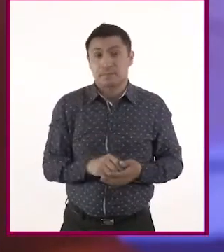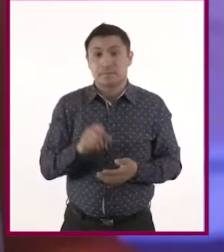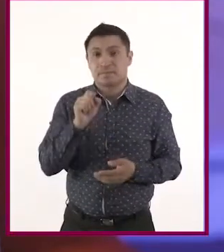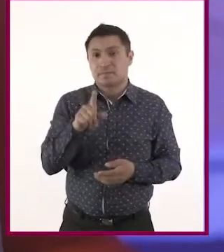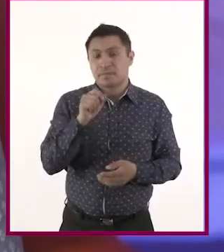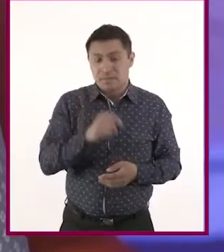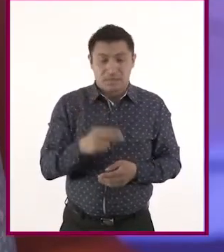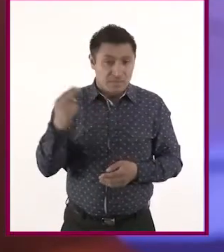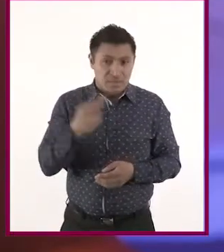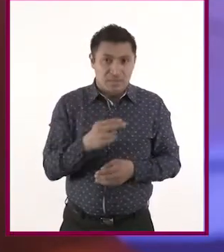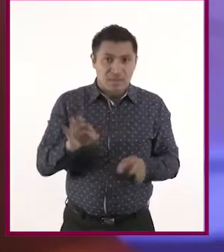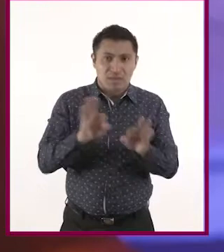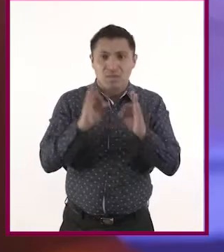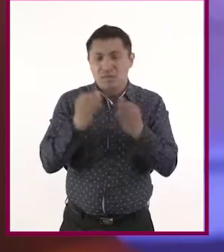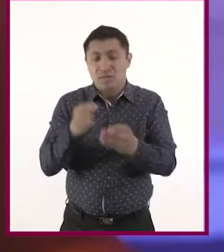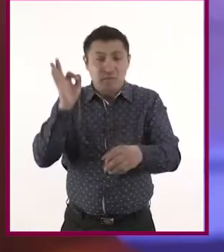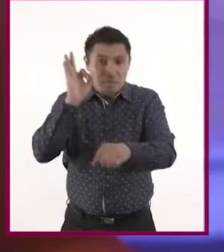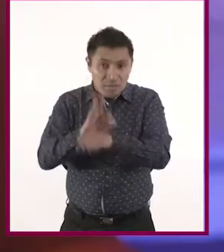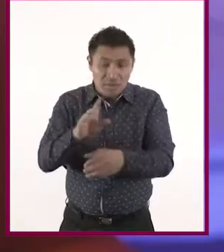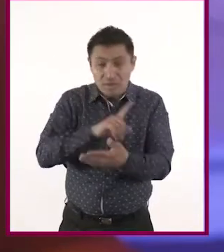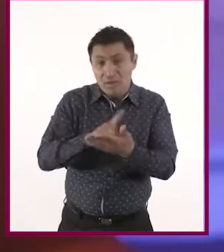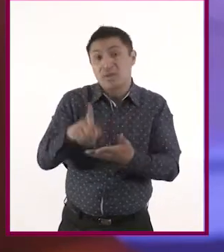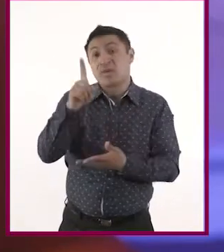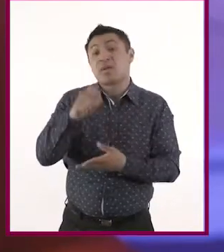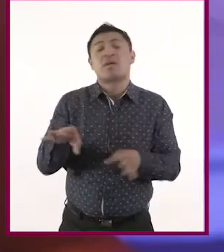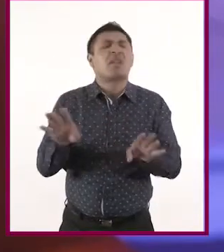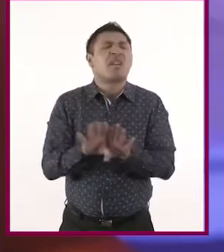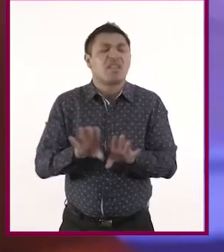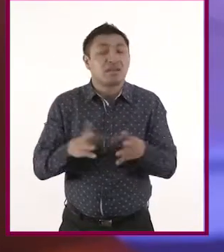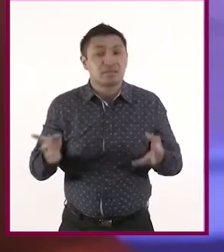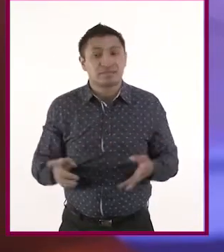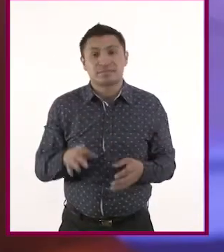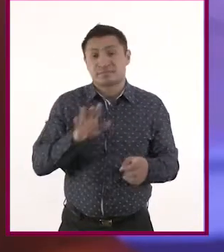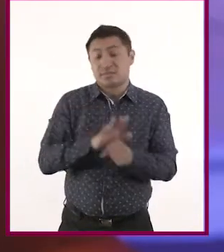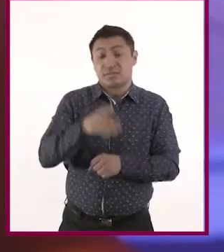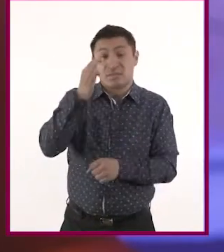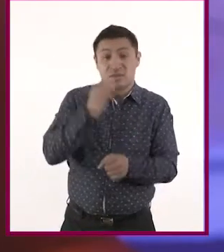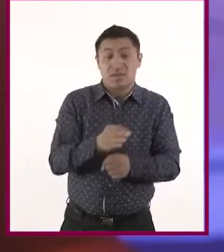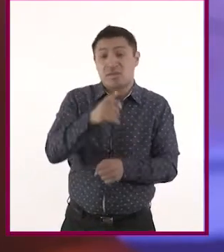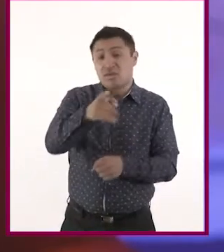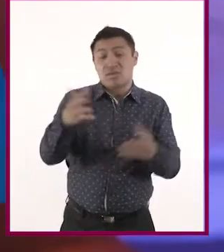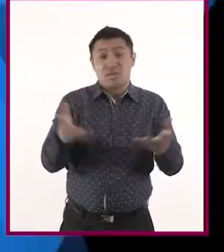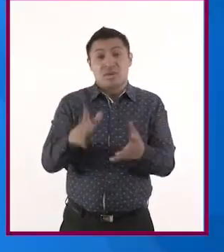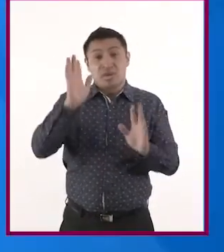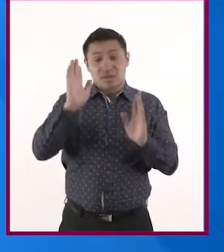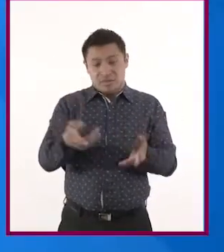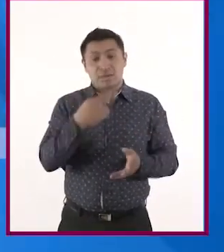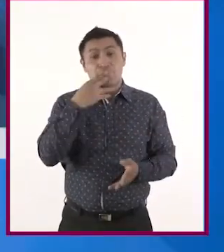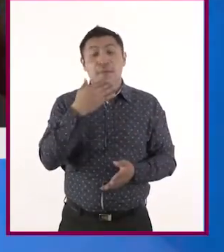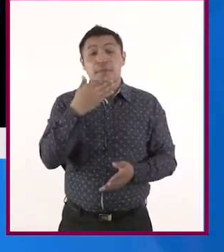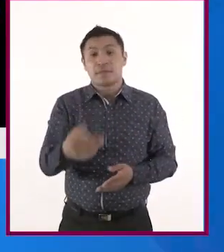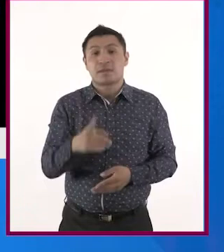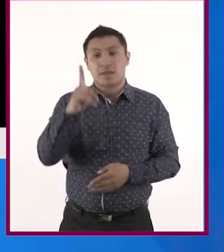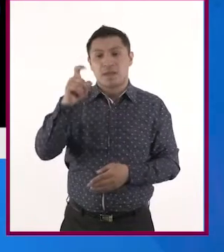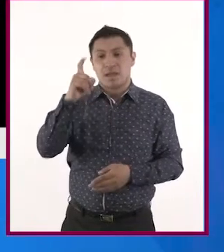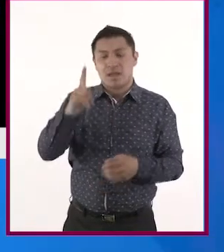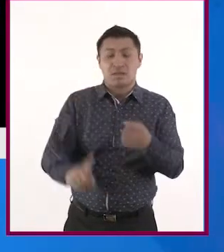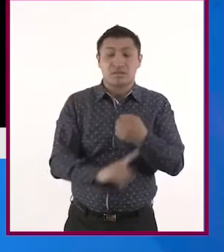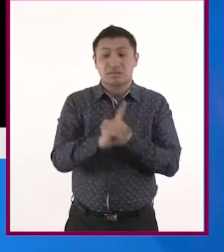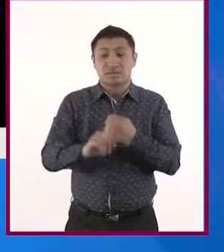colectivas para defender nuestro derecho al agua. ¿Qué podríamos hacer? ¿Qué de lo que ya se está haciendo está funcionando? El agua es un